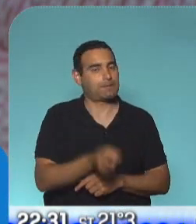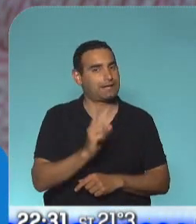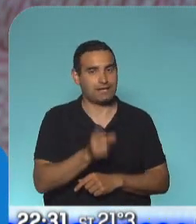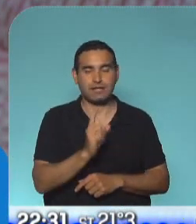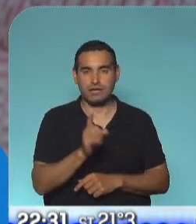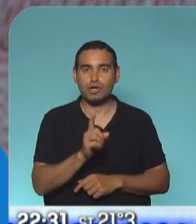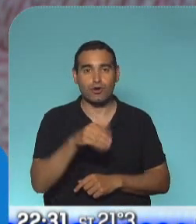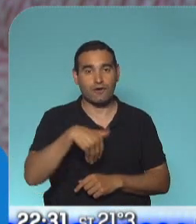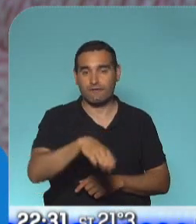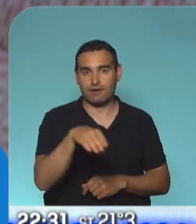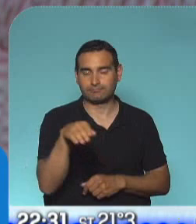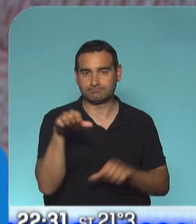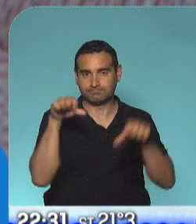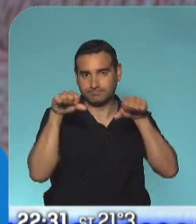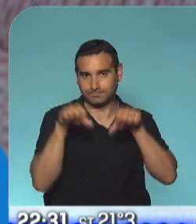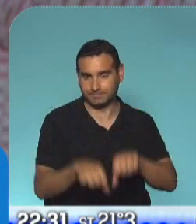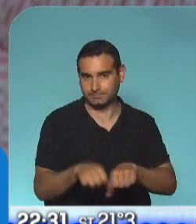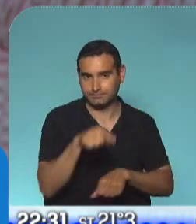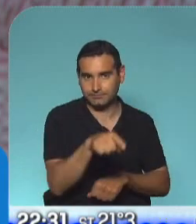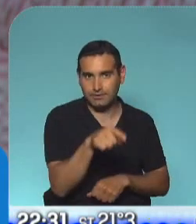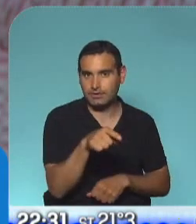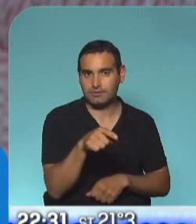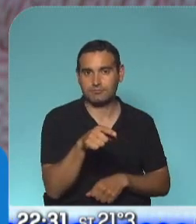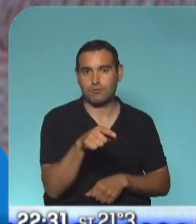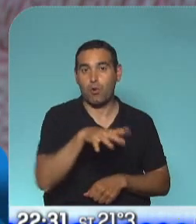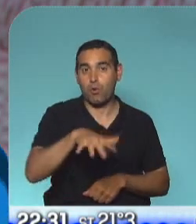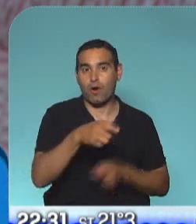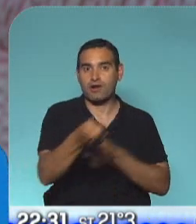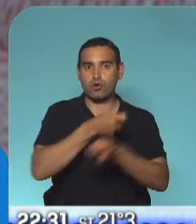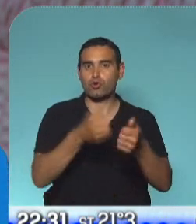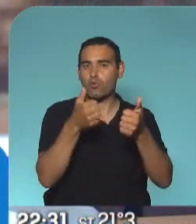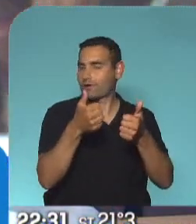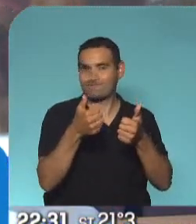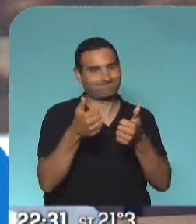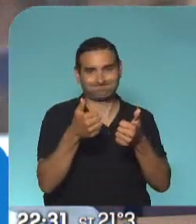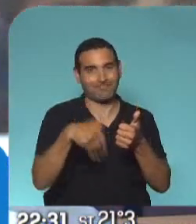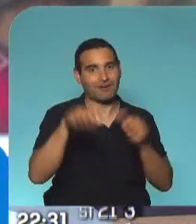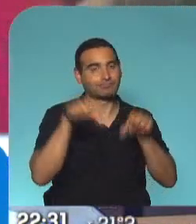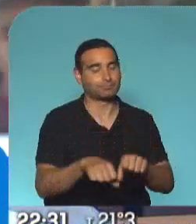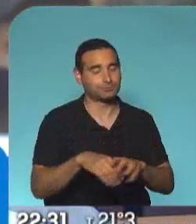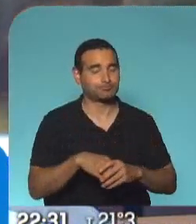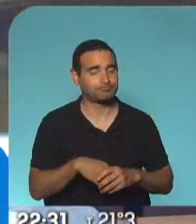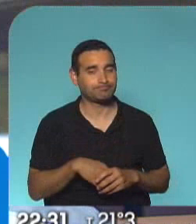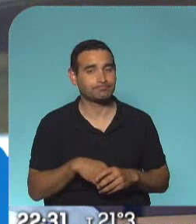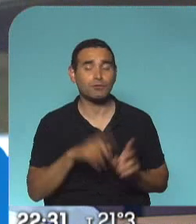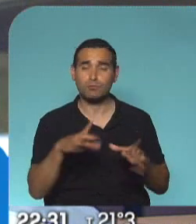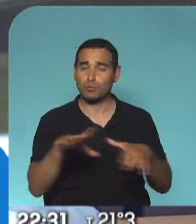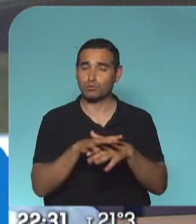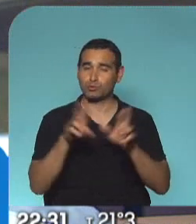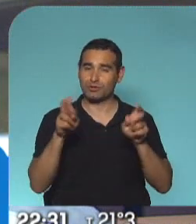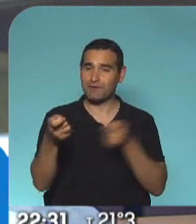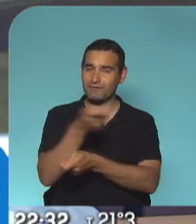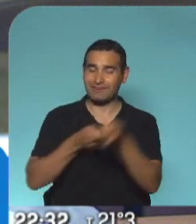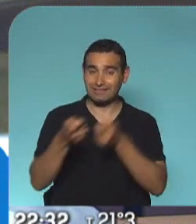riesgo de dejar de ser esta privilegiada plaza financiera. Y hay un dato hablando de finanzas, justamente son